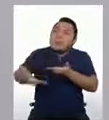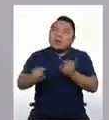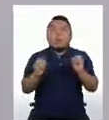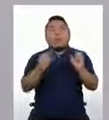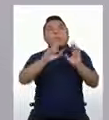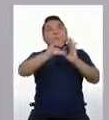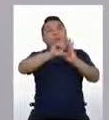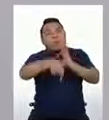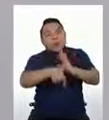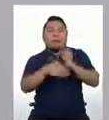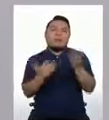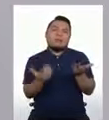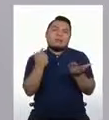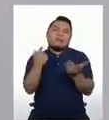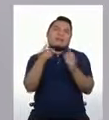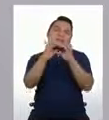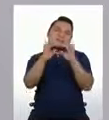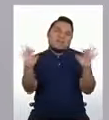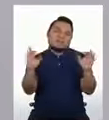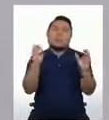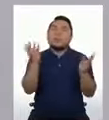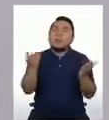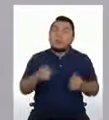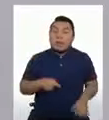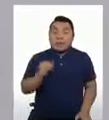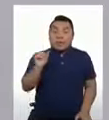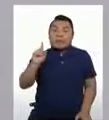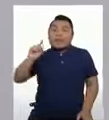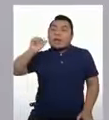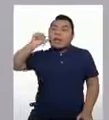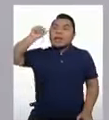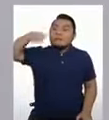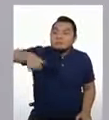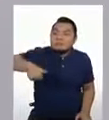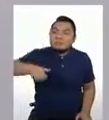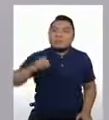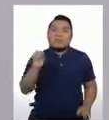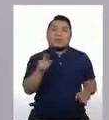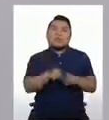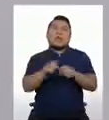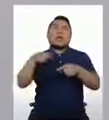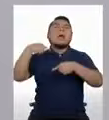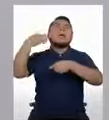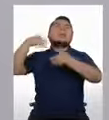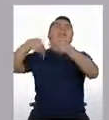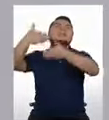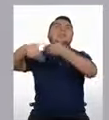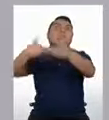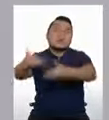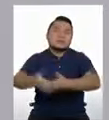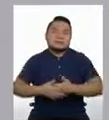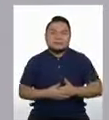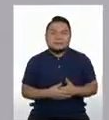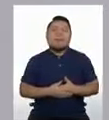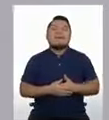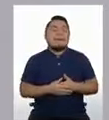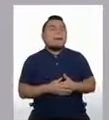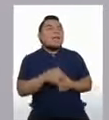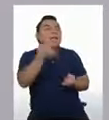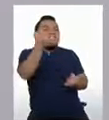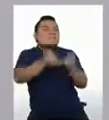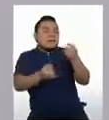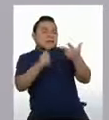luego y también algunas frases como al día siguiente o días después. ¿Y para el